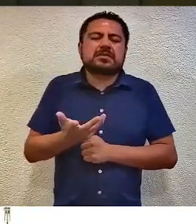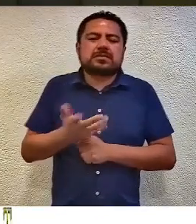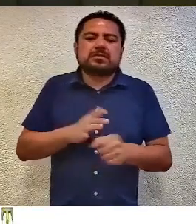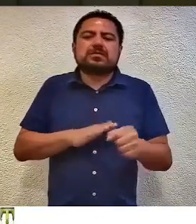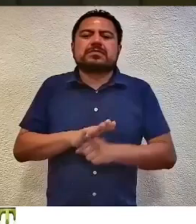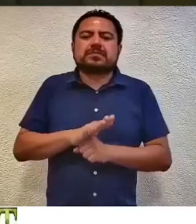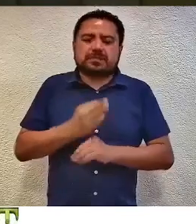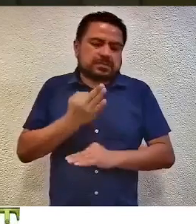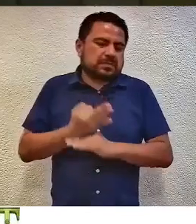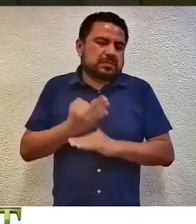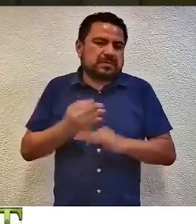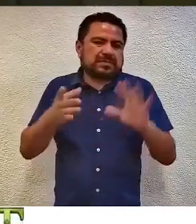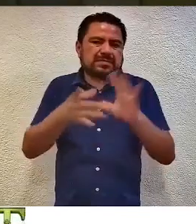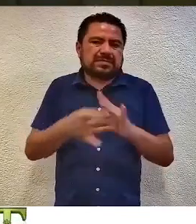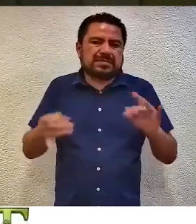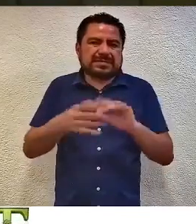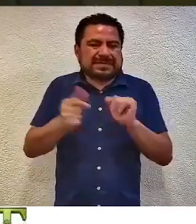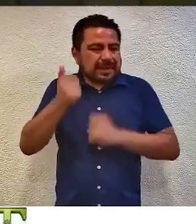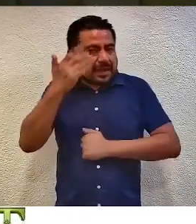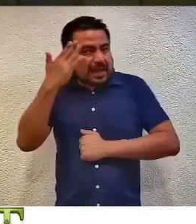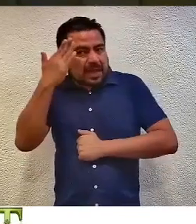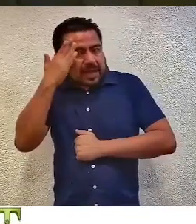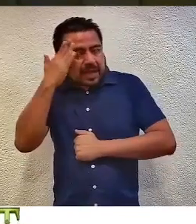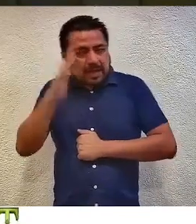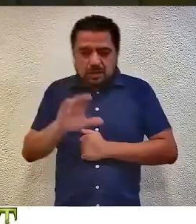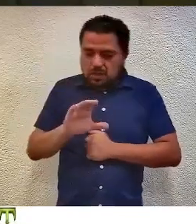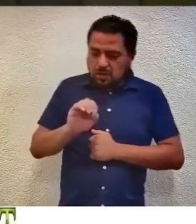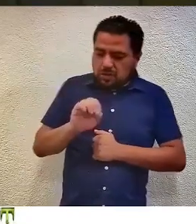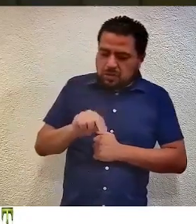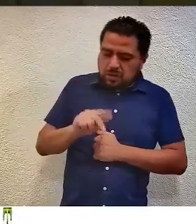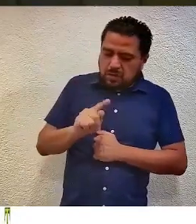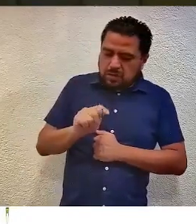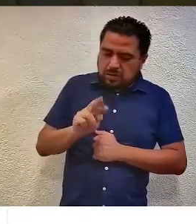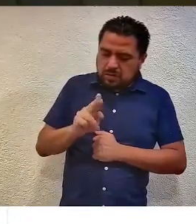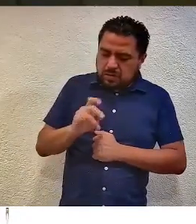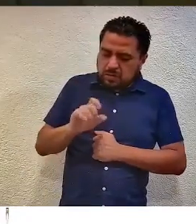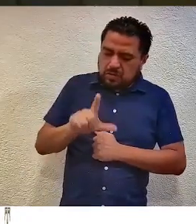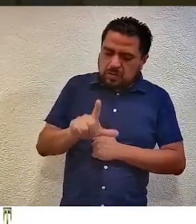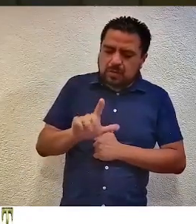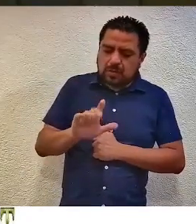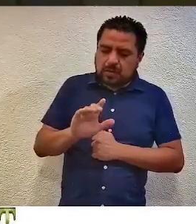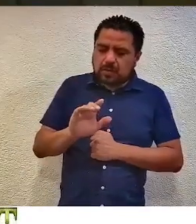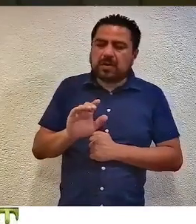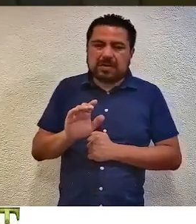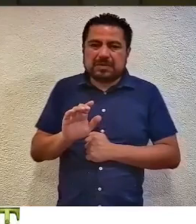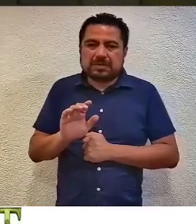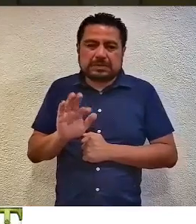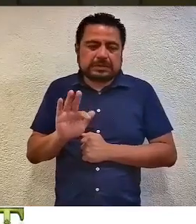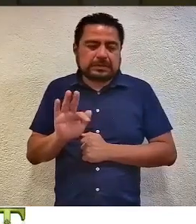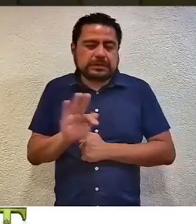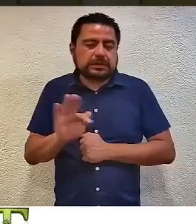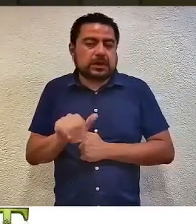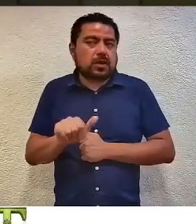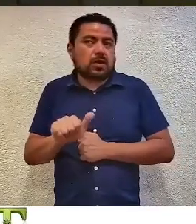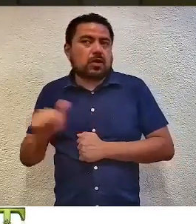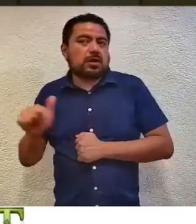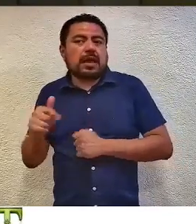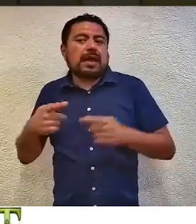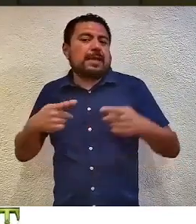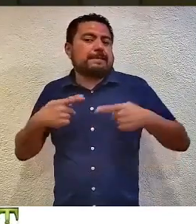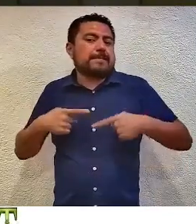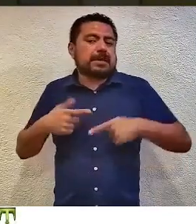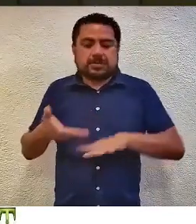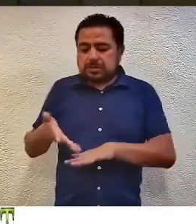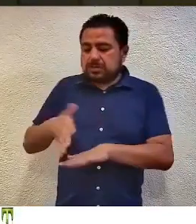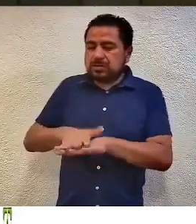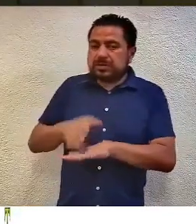estamos hablando del titular del órgano de control interno. Es decir, si fuera otra persona integrante